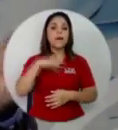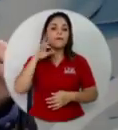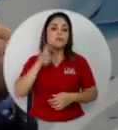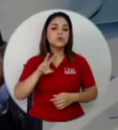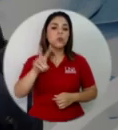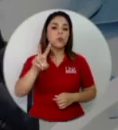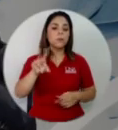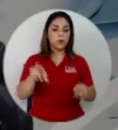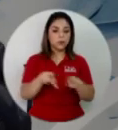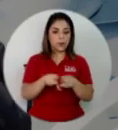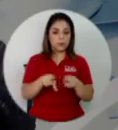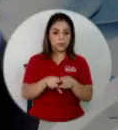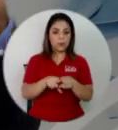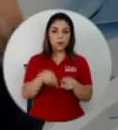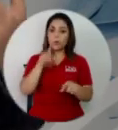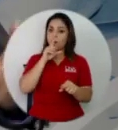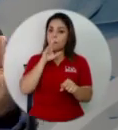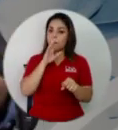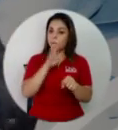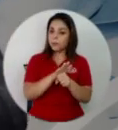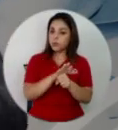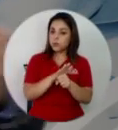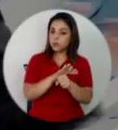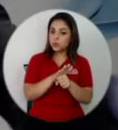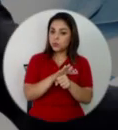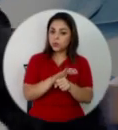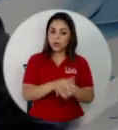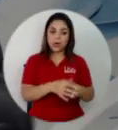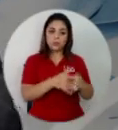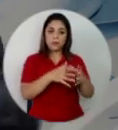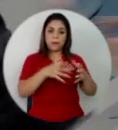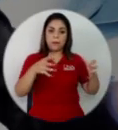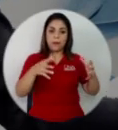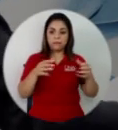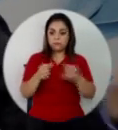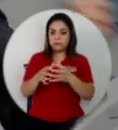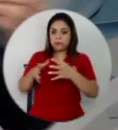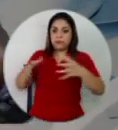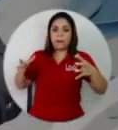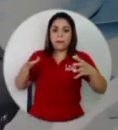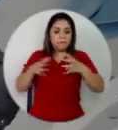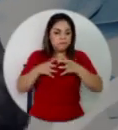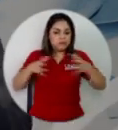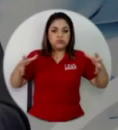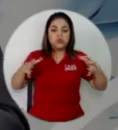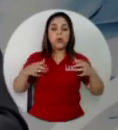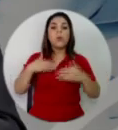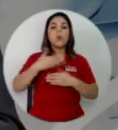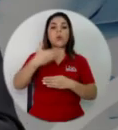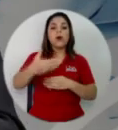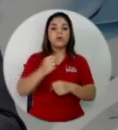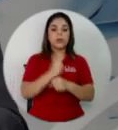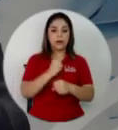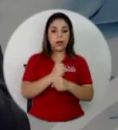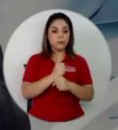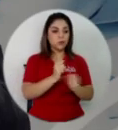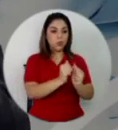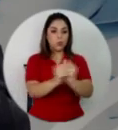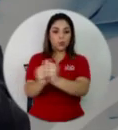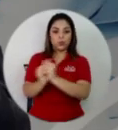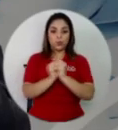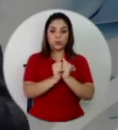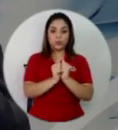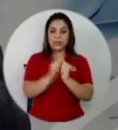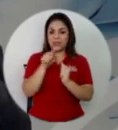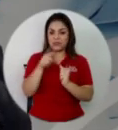sus recursos, pero también tenemos un compromiso de aumentarlo, de multiplicarle en el momento en que trabajamos conjuntamente,